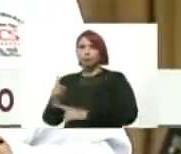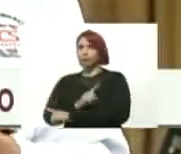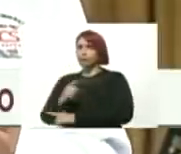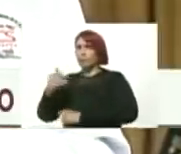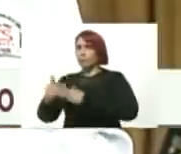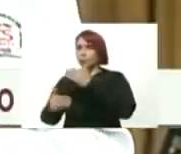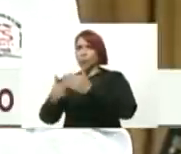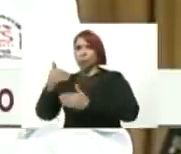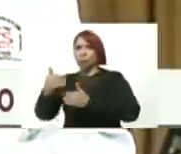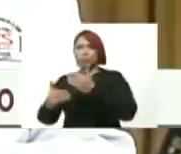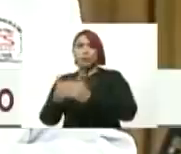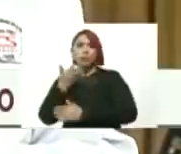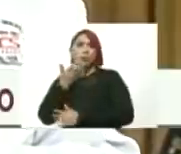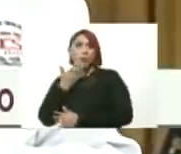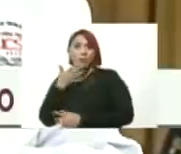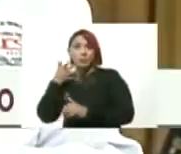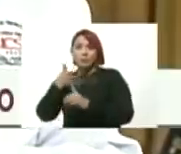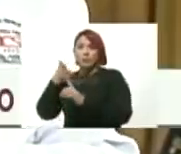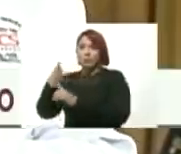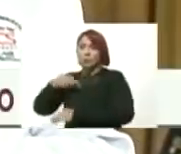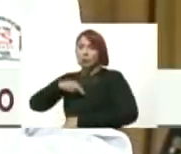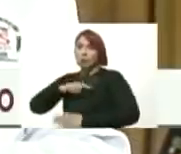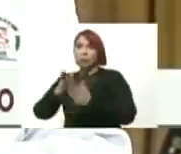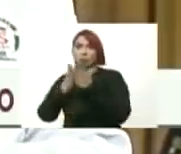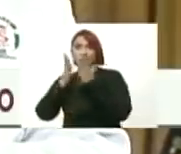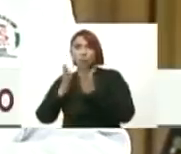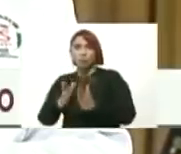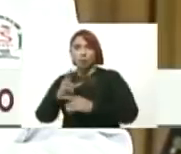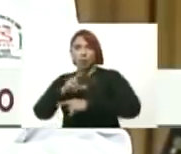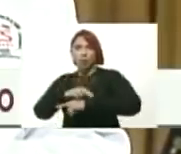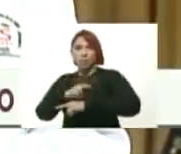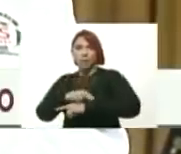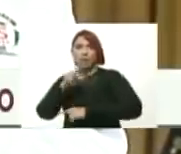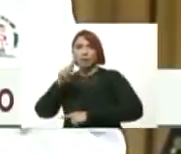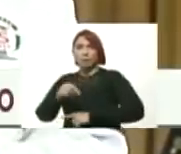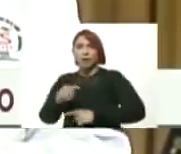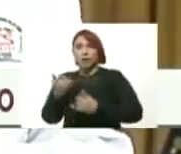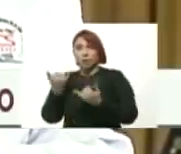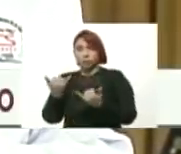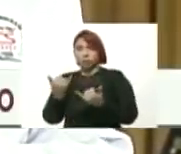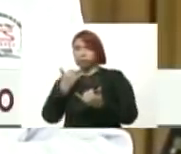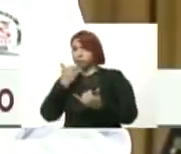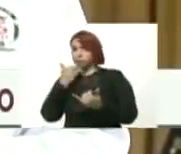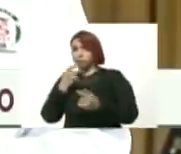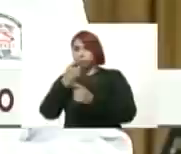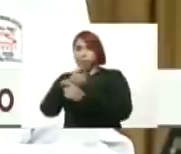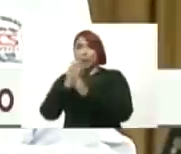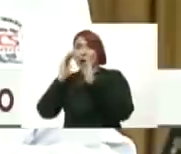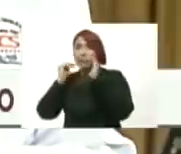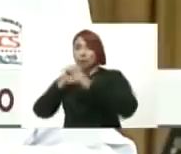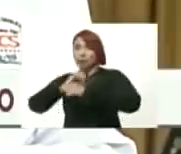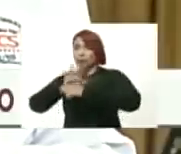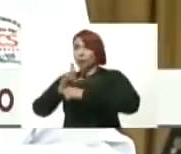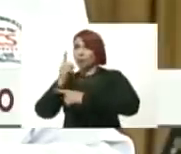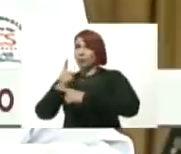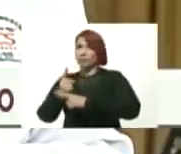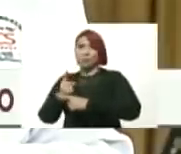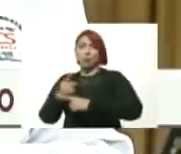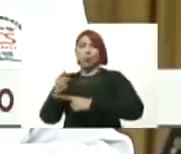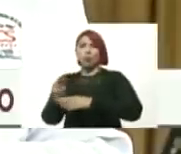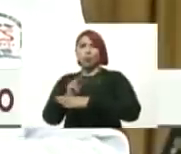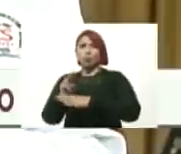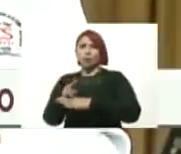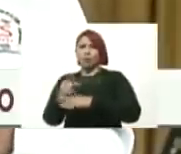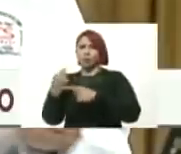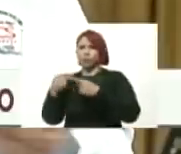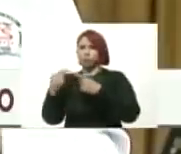proceso por ejemplo la formación para nuestros estudiantes y nuestros médicos recién egresados para atender cobit tuvimos que utilizar esa herramienta la